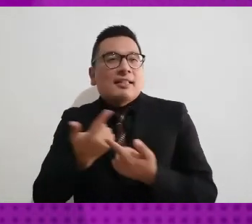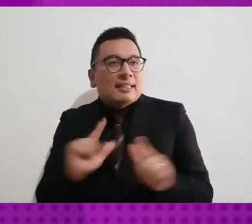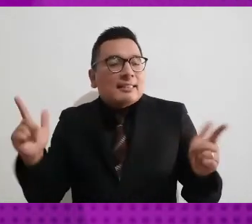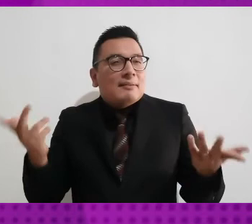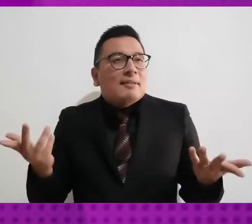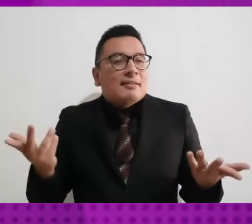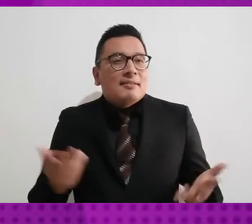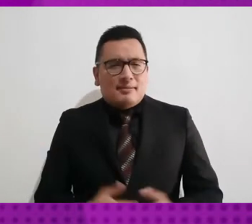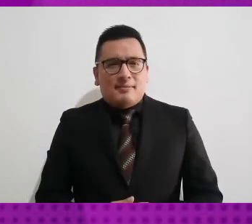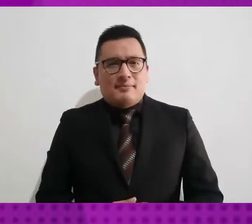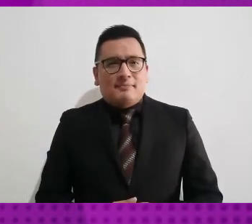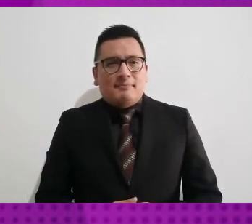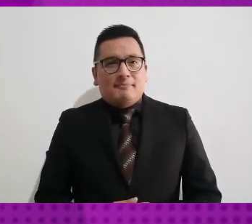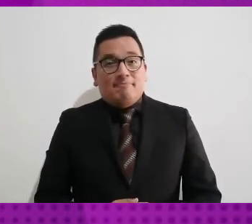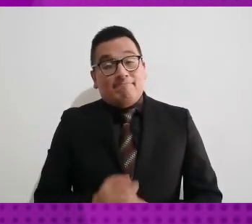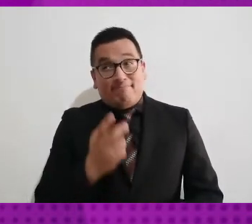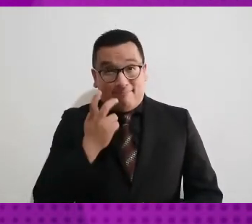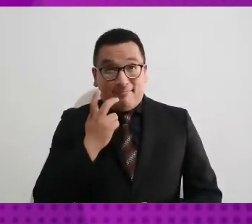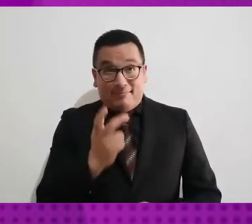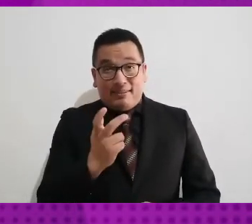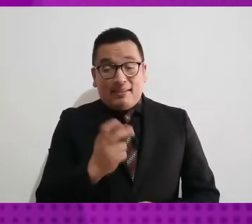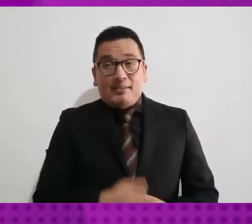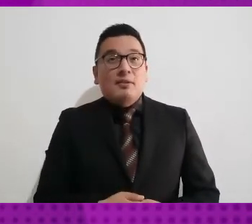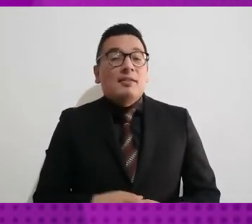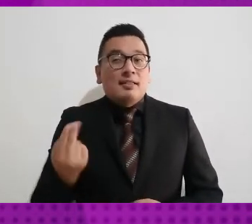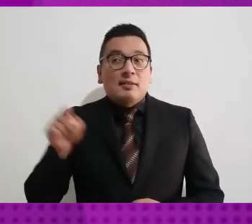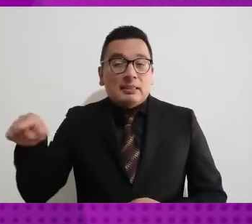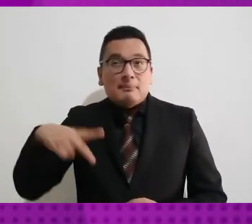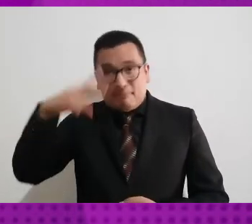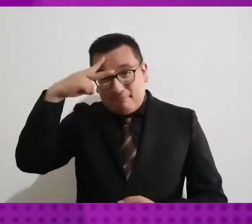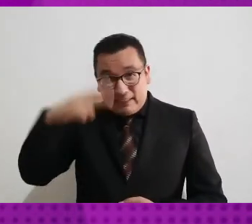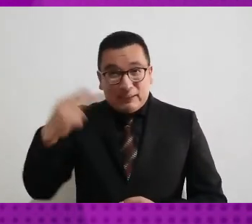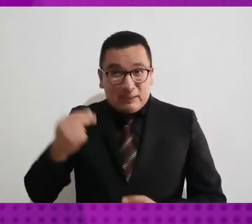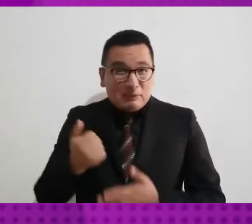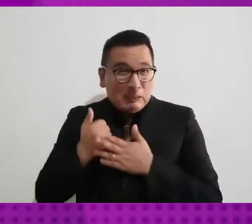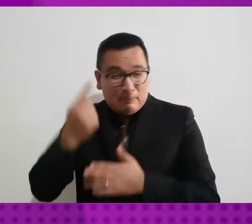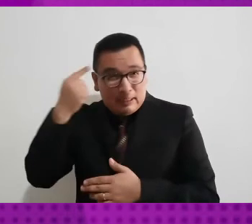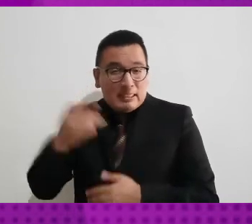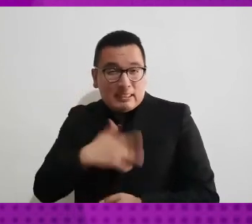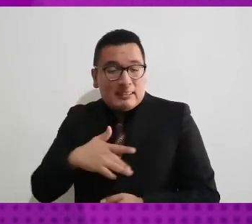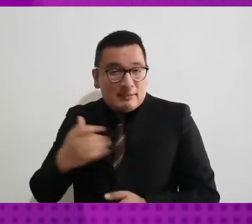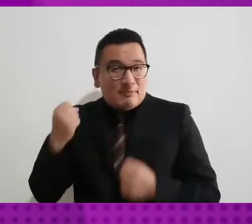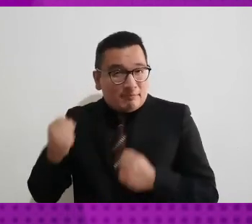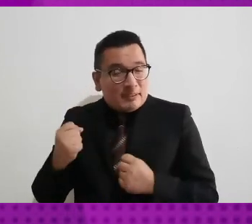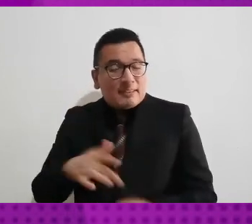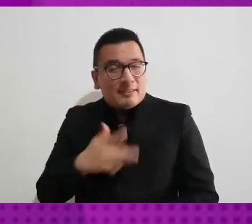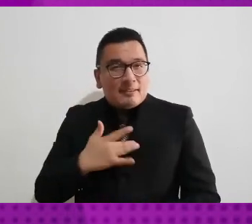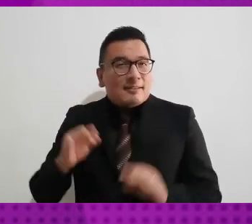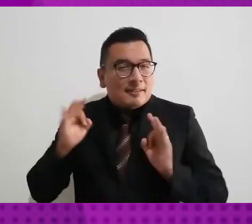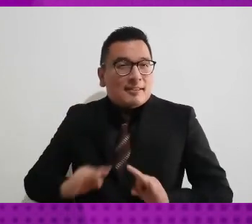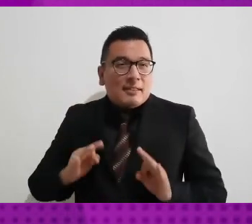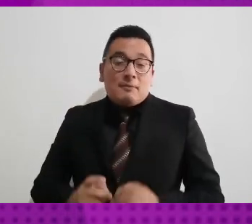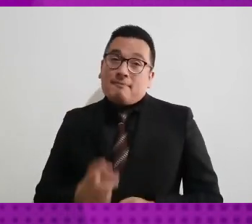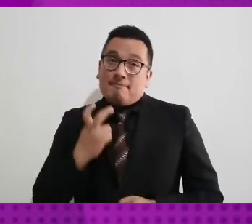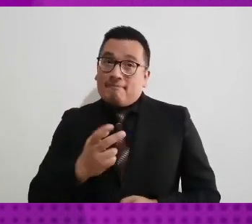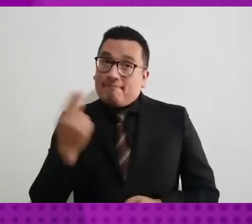libertades. Y en eso, en fortalecer al Estado mexicano en esas funciones, yo creo que tendríamos que